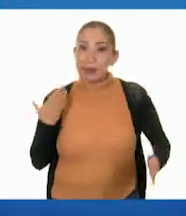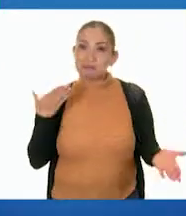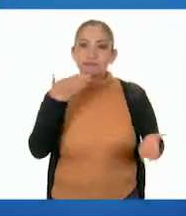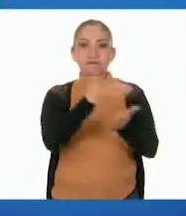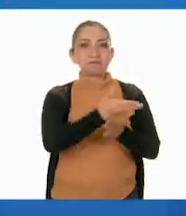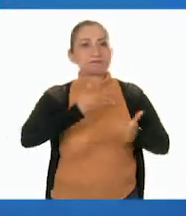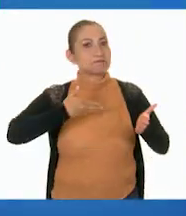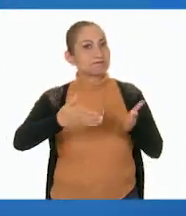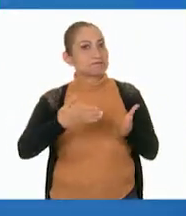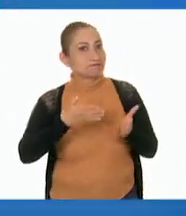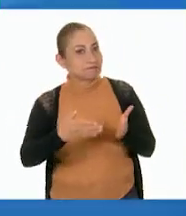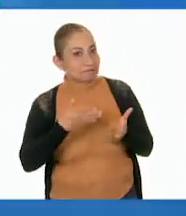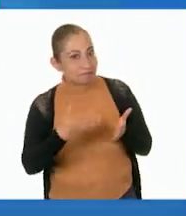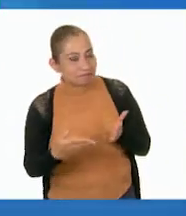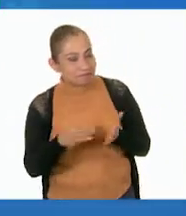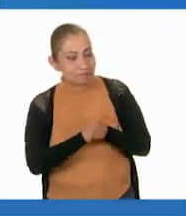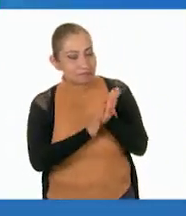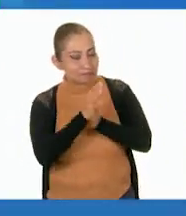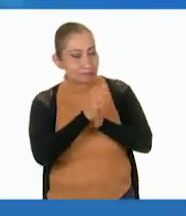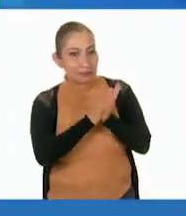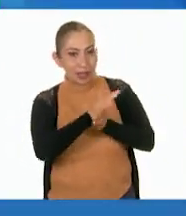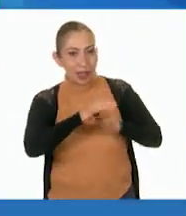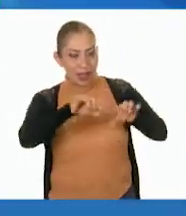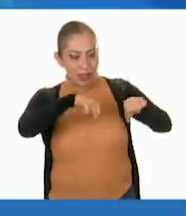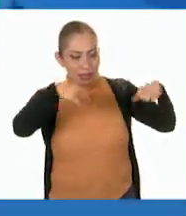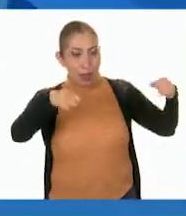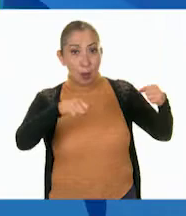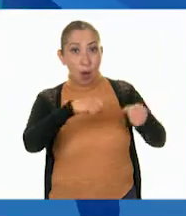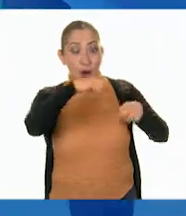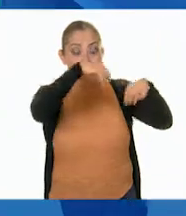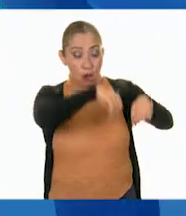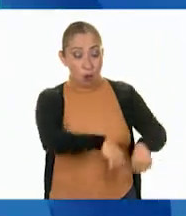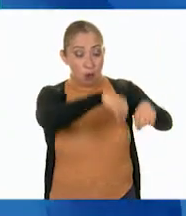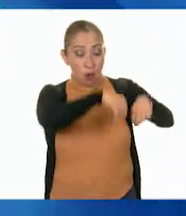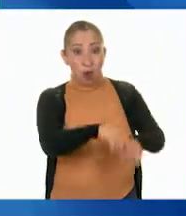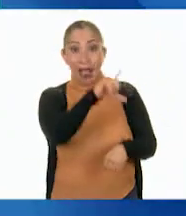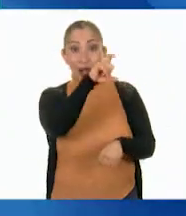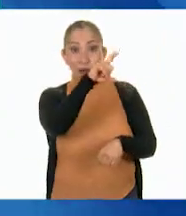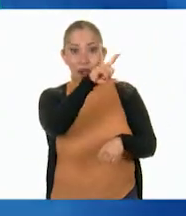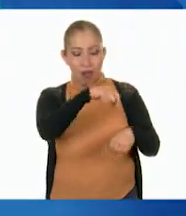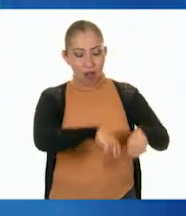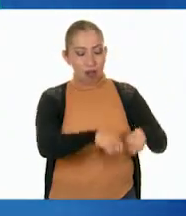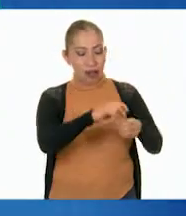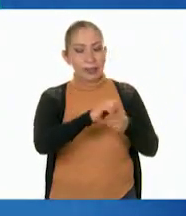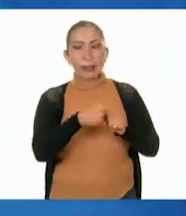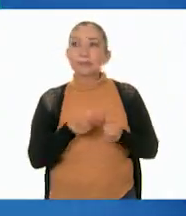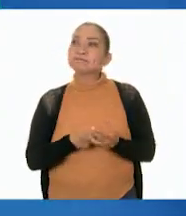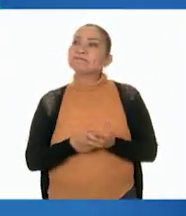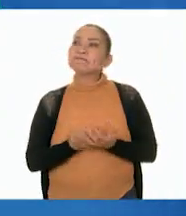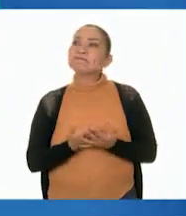cocina, agarrar un trapo, mojarlo y esperar.